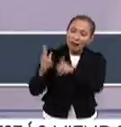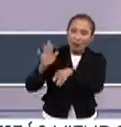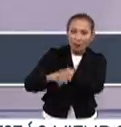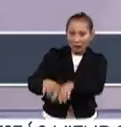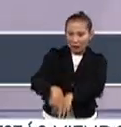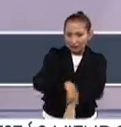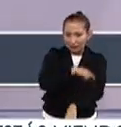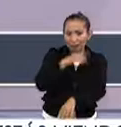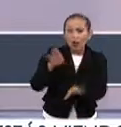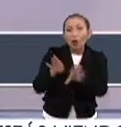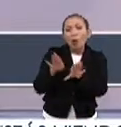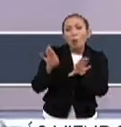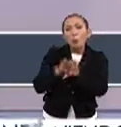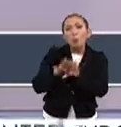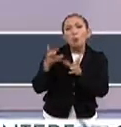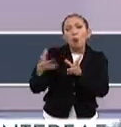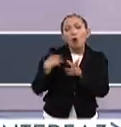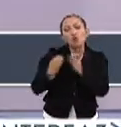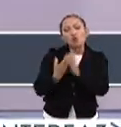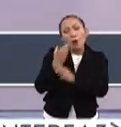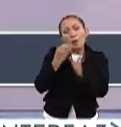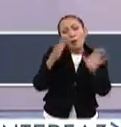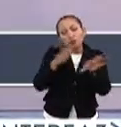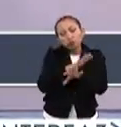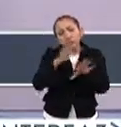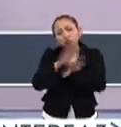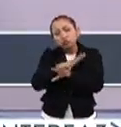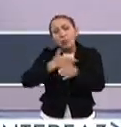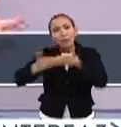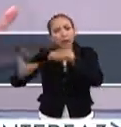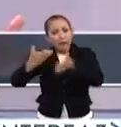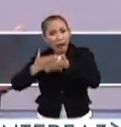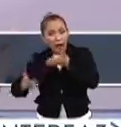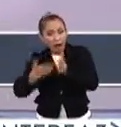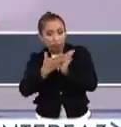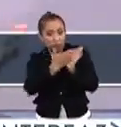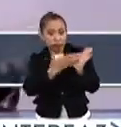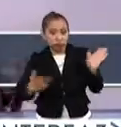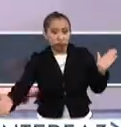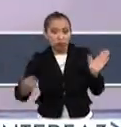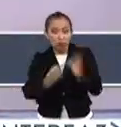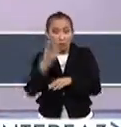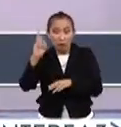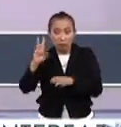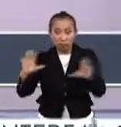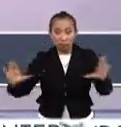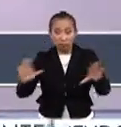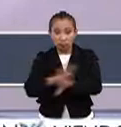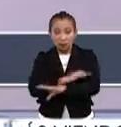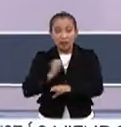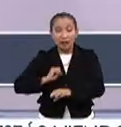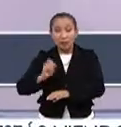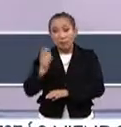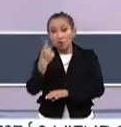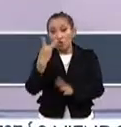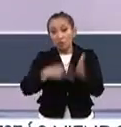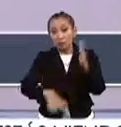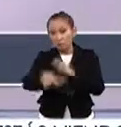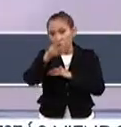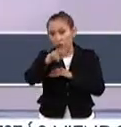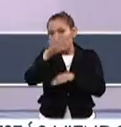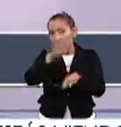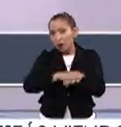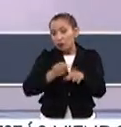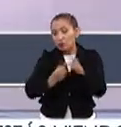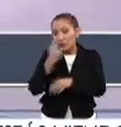sobre pues cómo se han ido actualizando, cómo se han ido modernizando pues ante una nueva realidad, pleno siglo XXI, 2018 y sobre